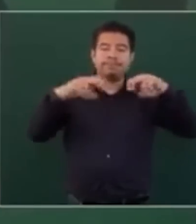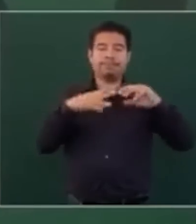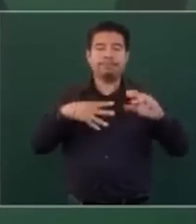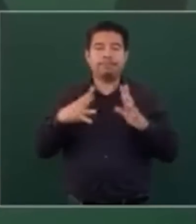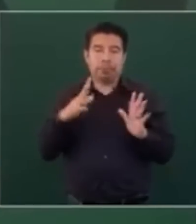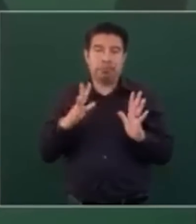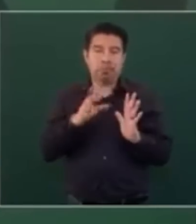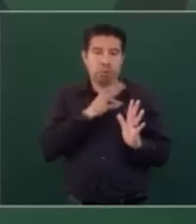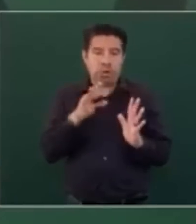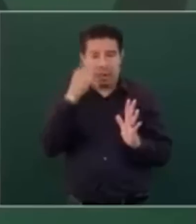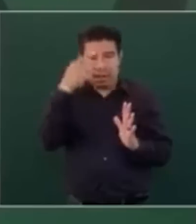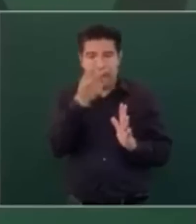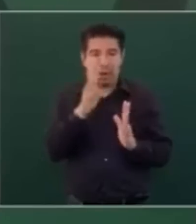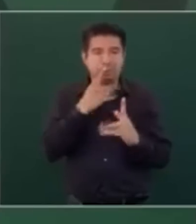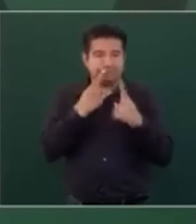calificada